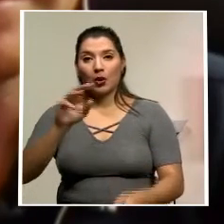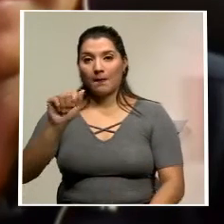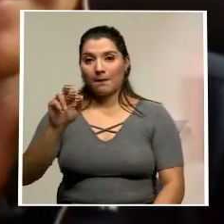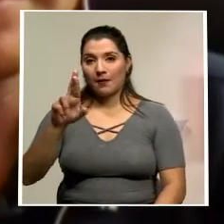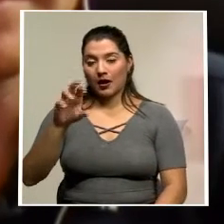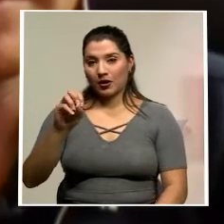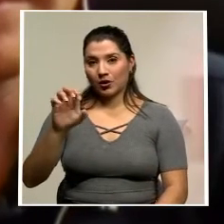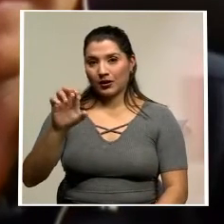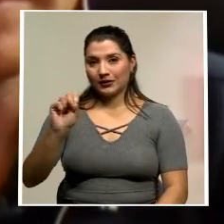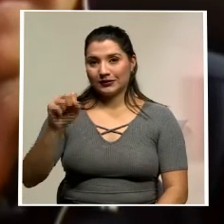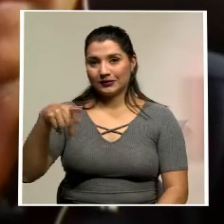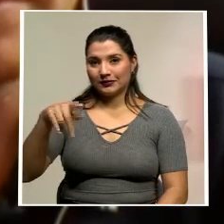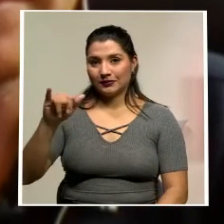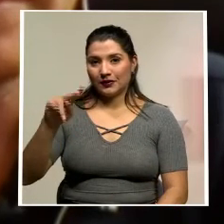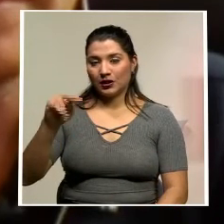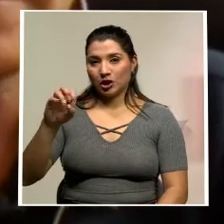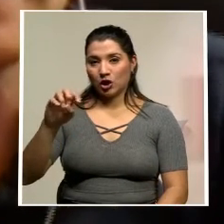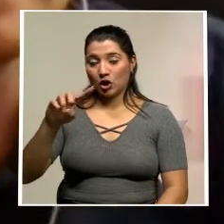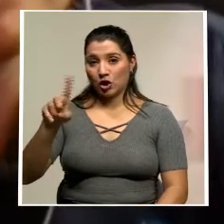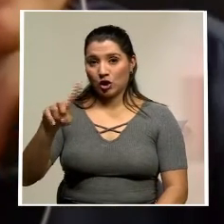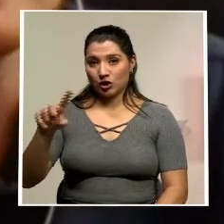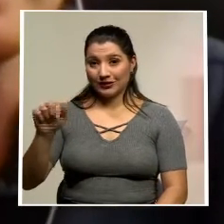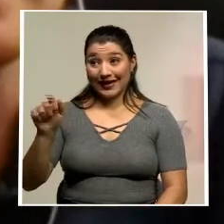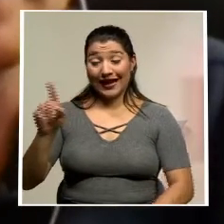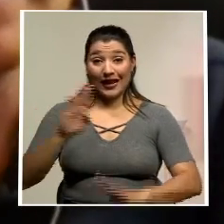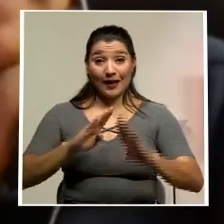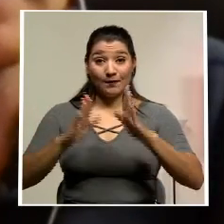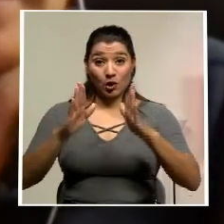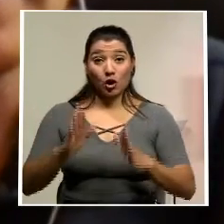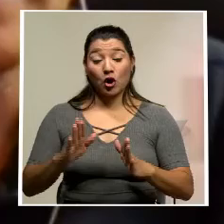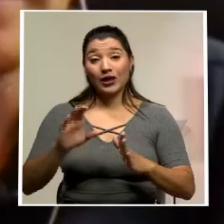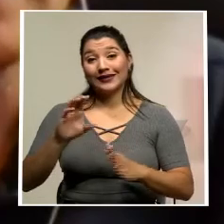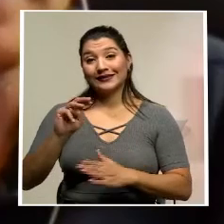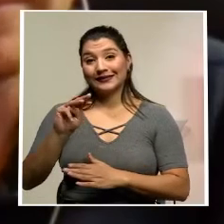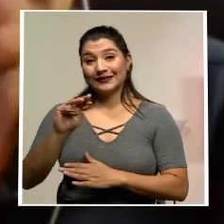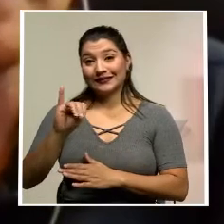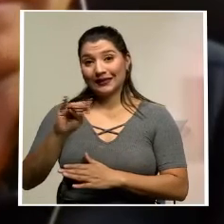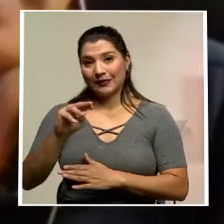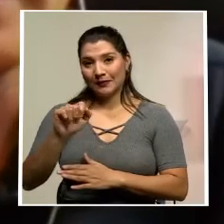Mario Espinosa Mendiola, biólogo del CIMAR. Gracias, doctor.